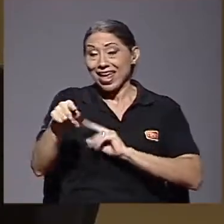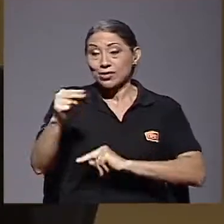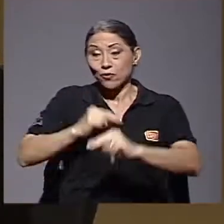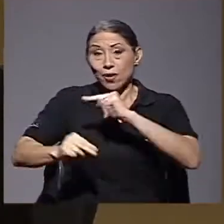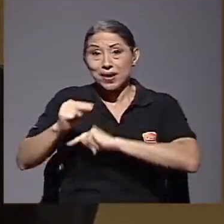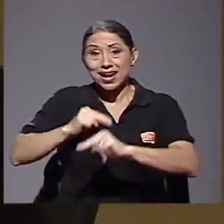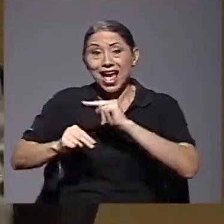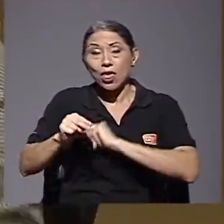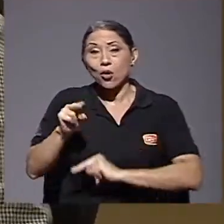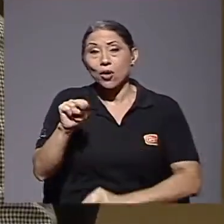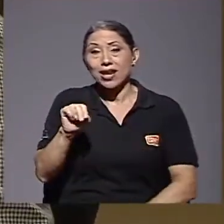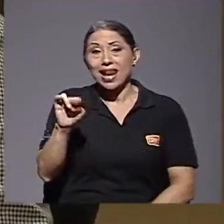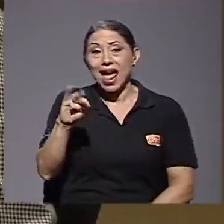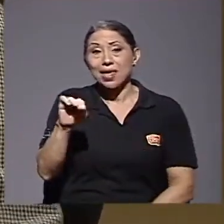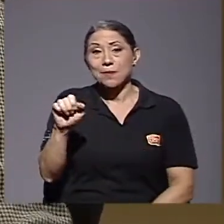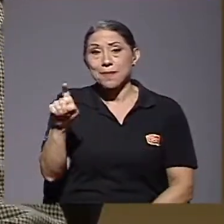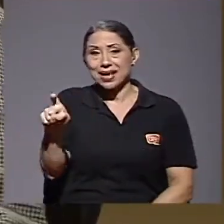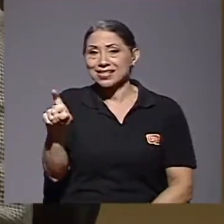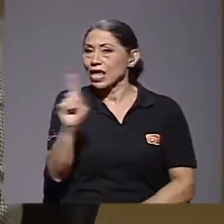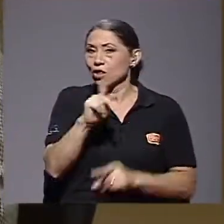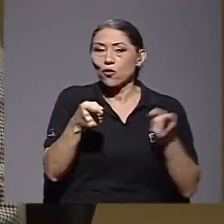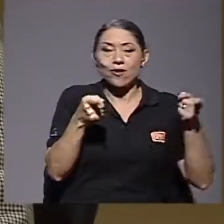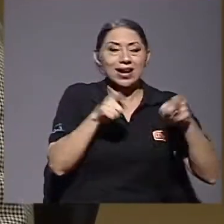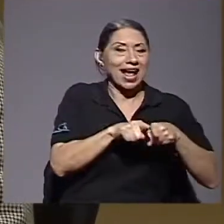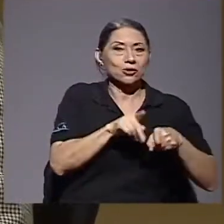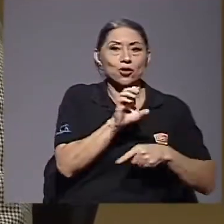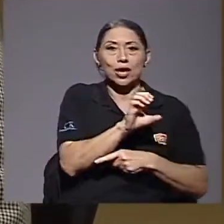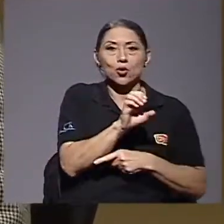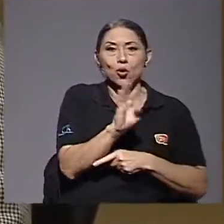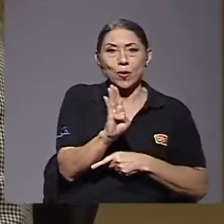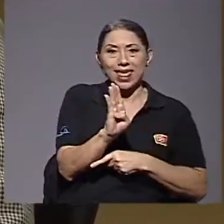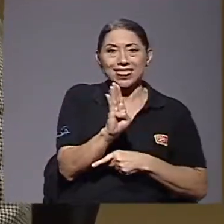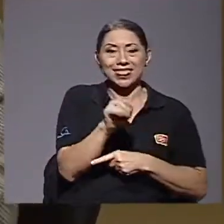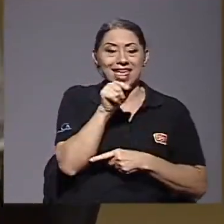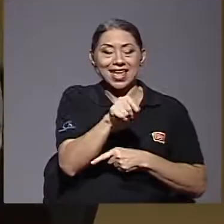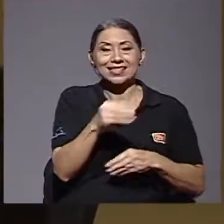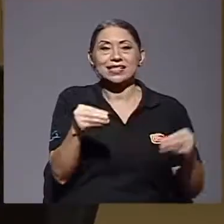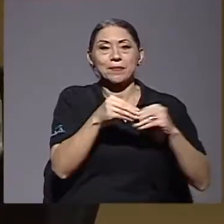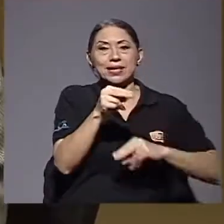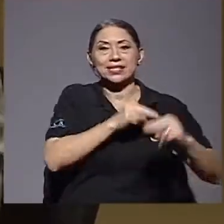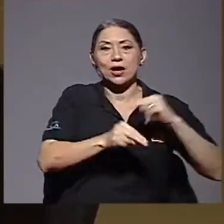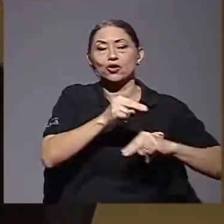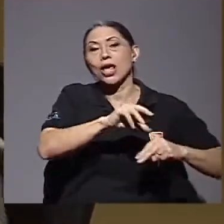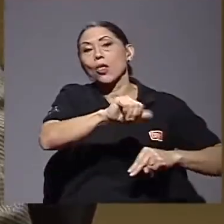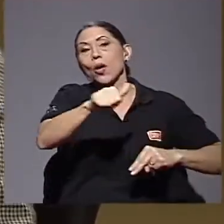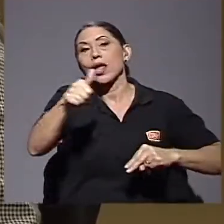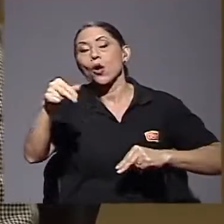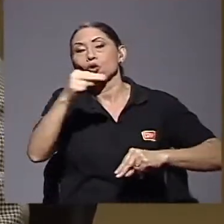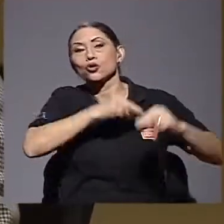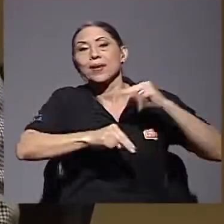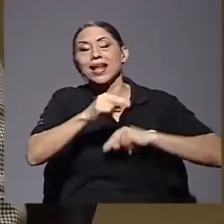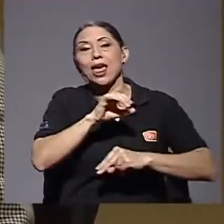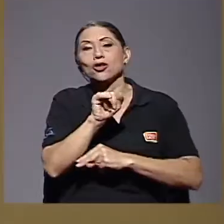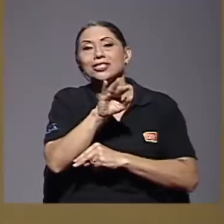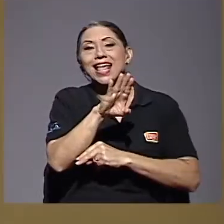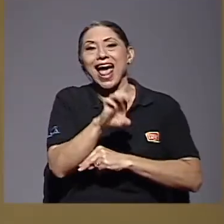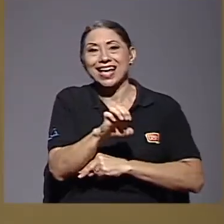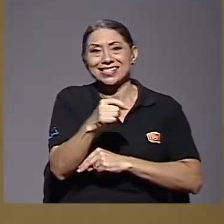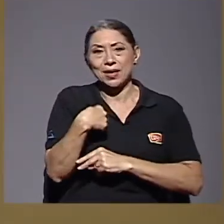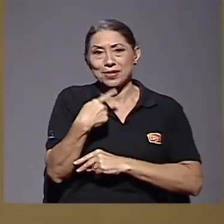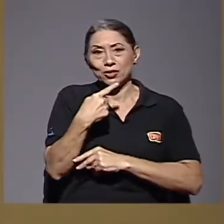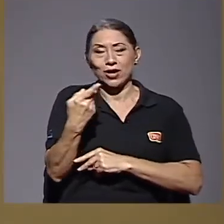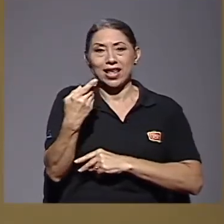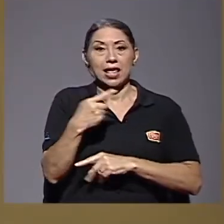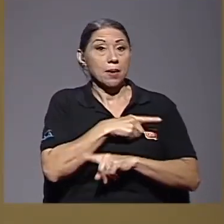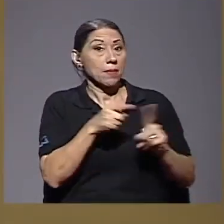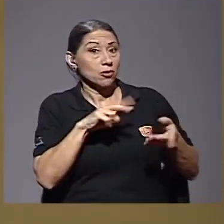el caso de crudo Brent, que es más negociado en otro mercado de ICE que mencioné. El Brent nunca